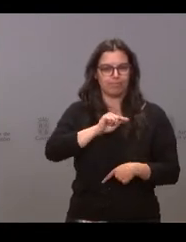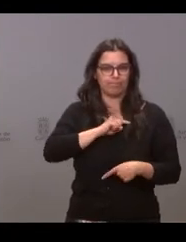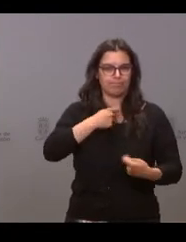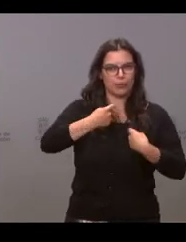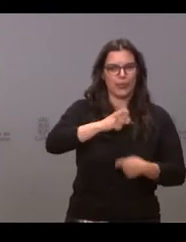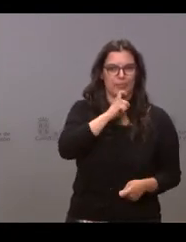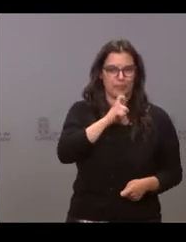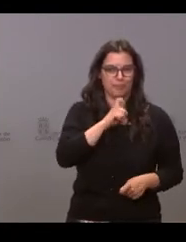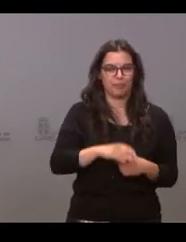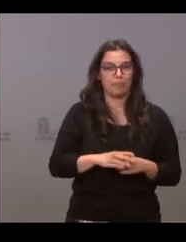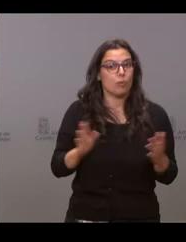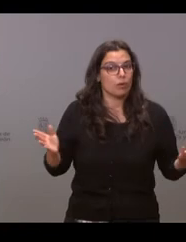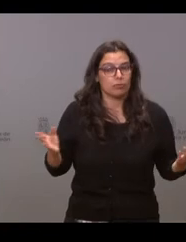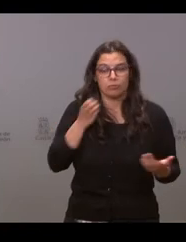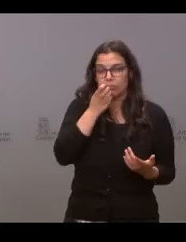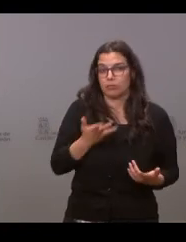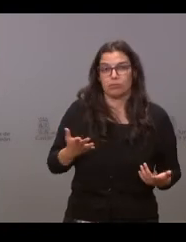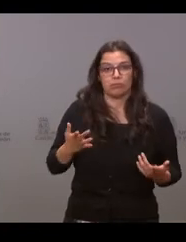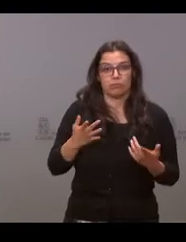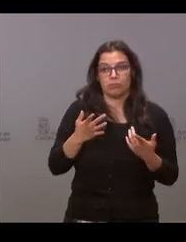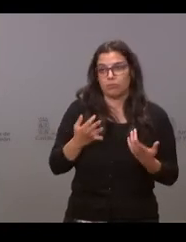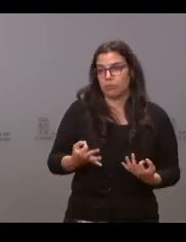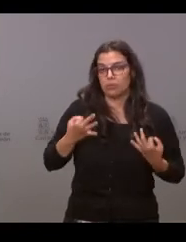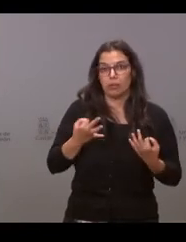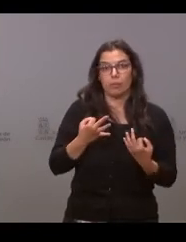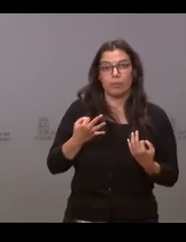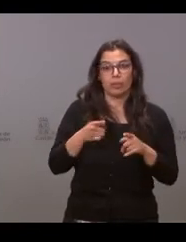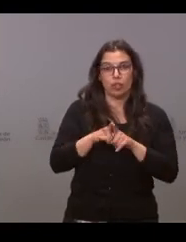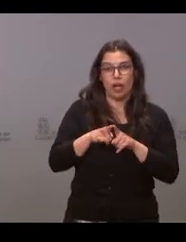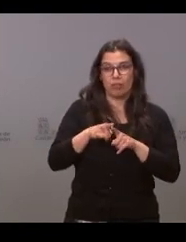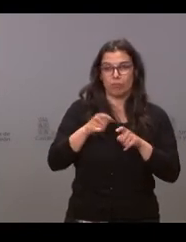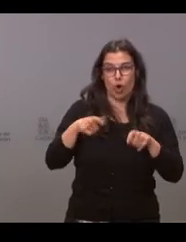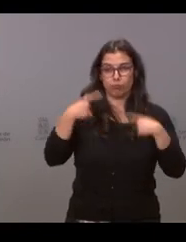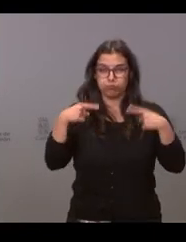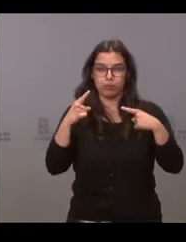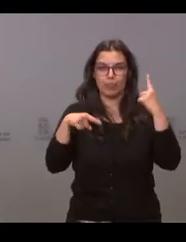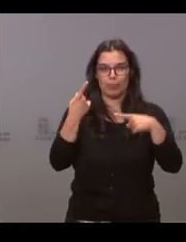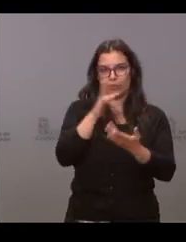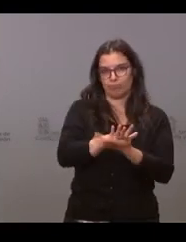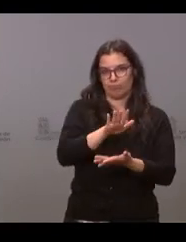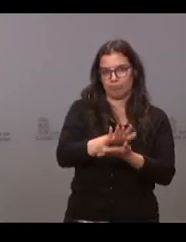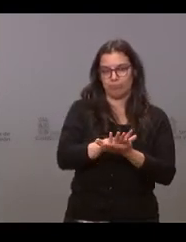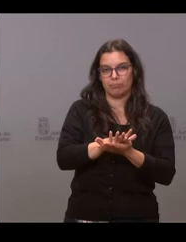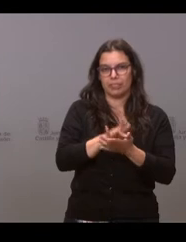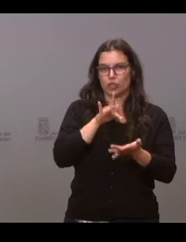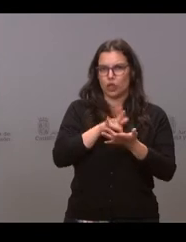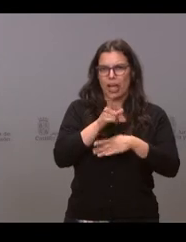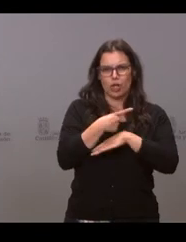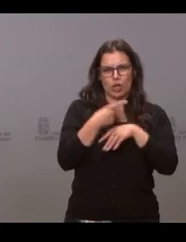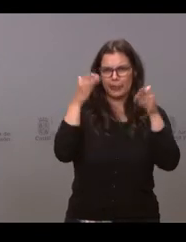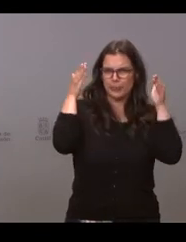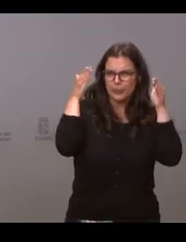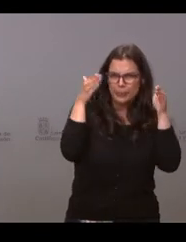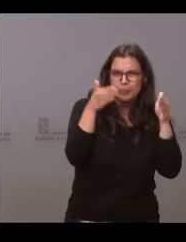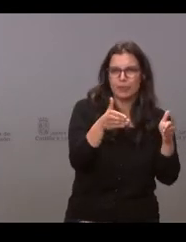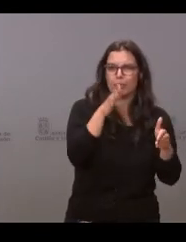pero bueno como todo después de la tempestad viene la calma hemos dedicado muchas horas porque queríamos